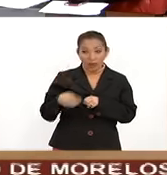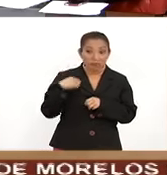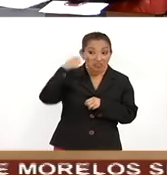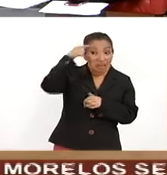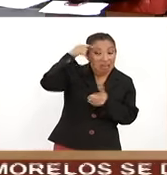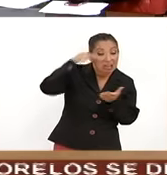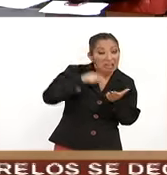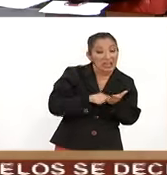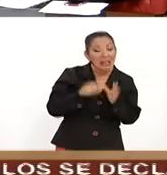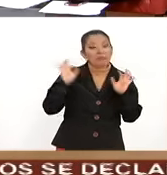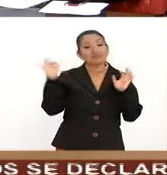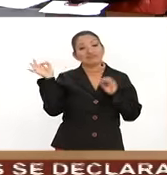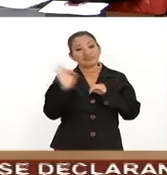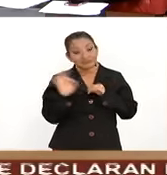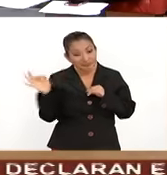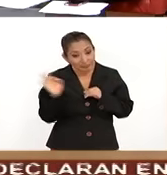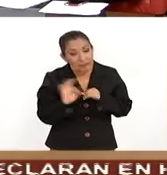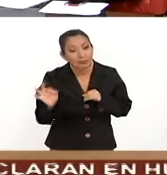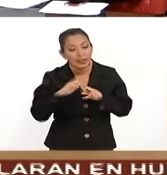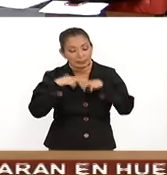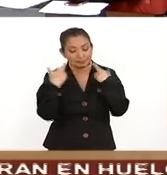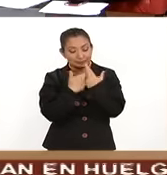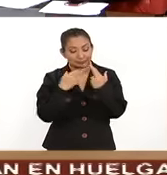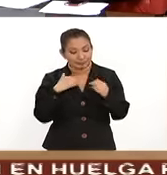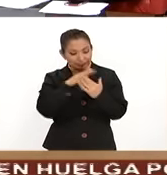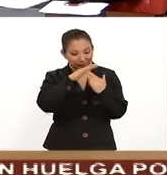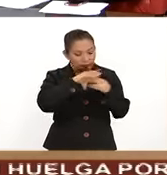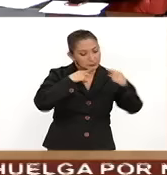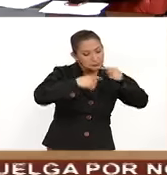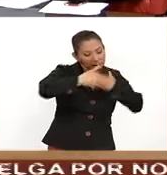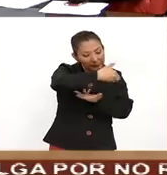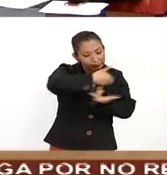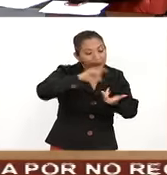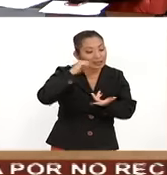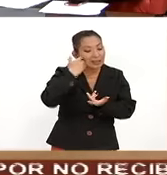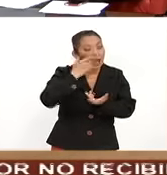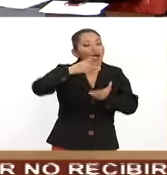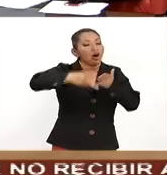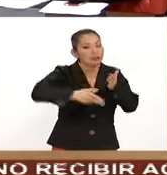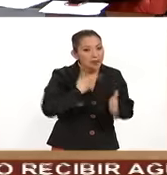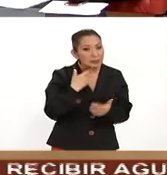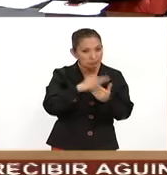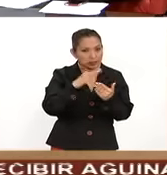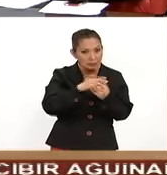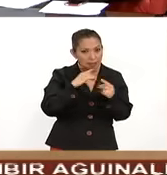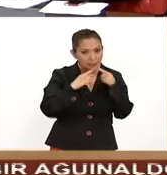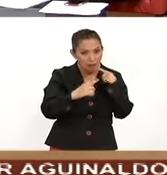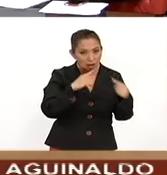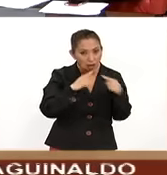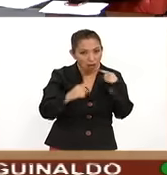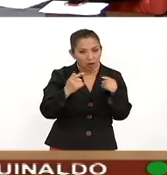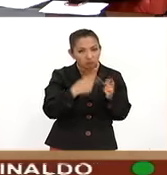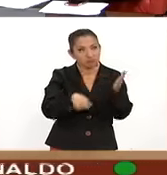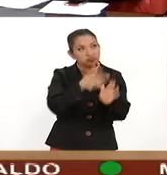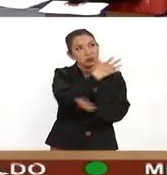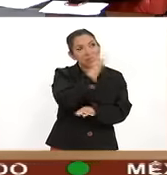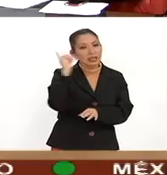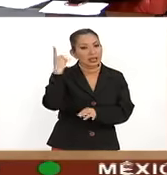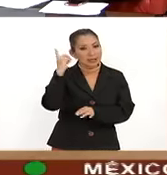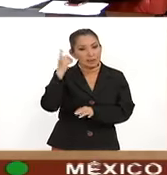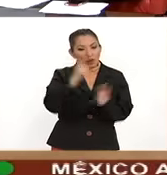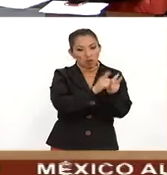espera que se reúna la mesa de diálogo, se está buscando retomar esta mesa de diálogo que fue suspendida en diciembre por